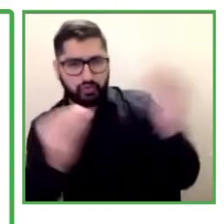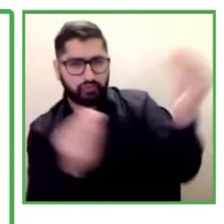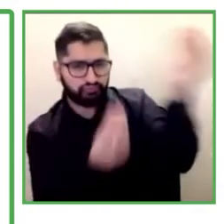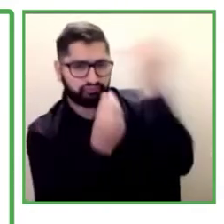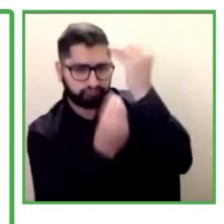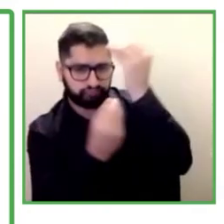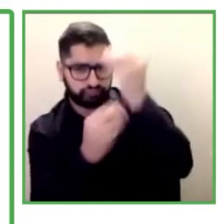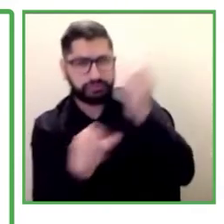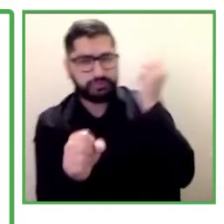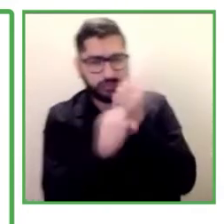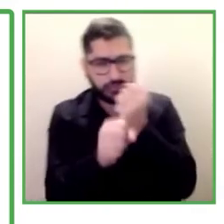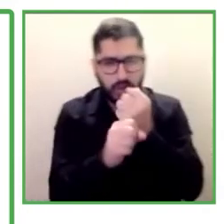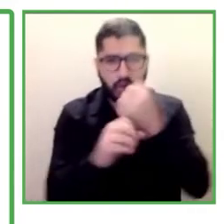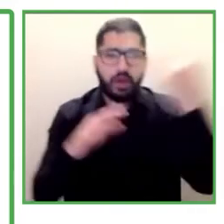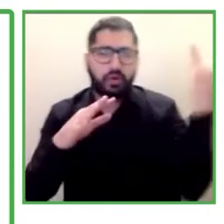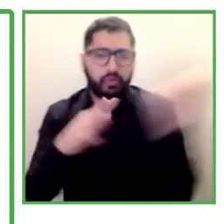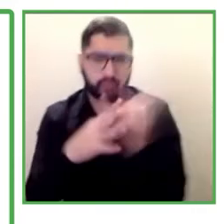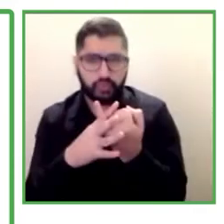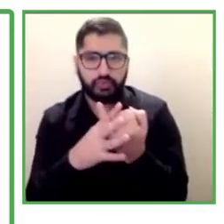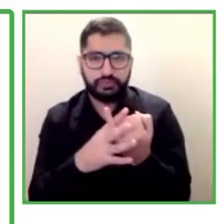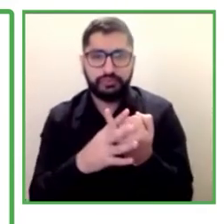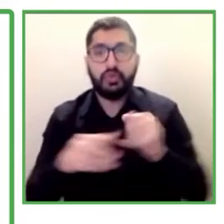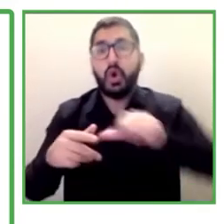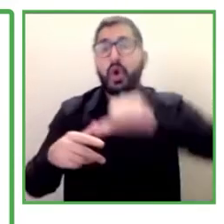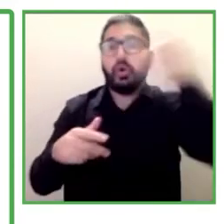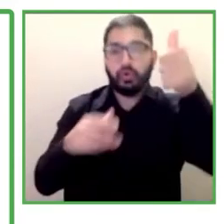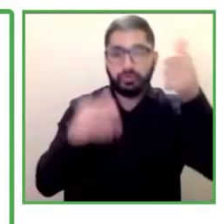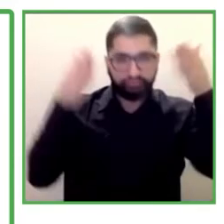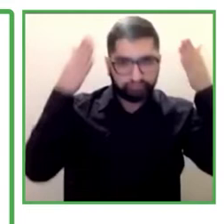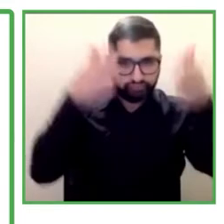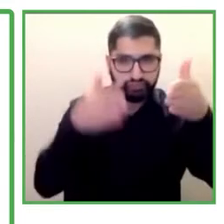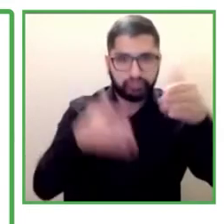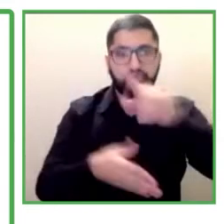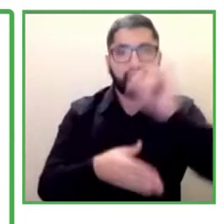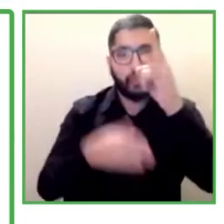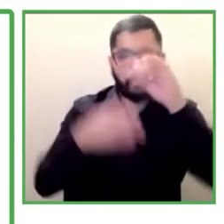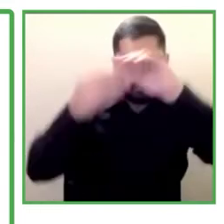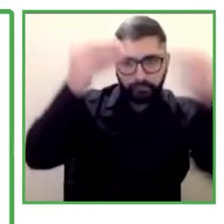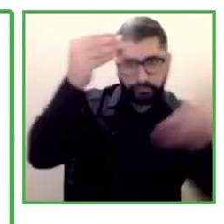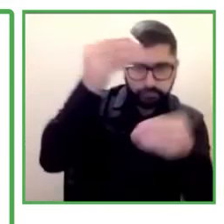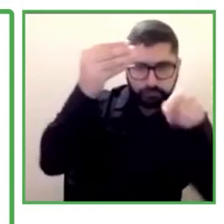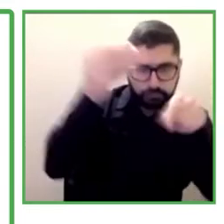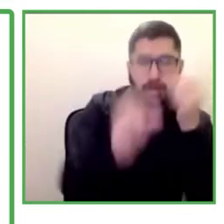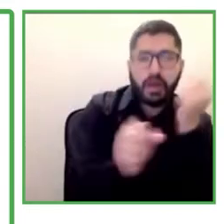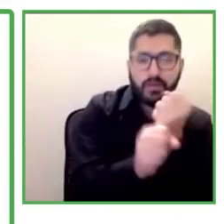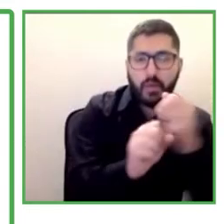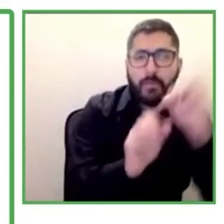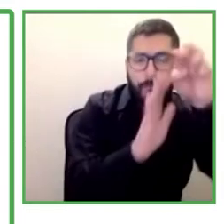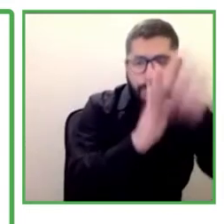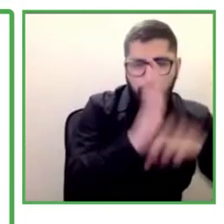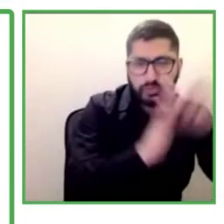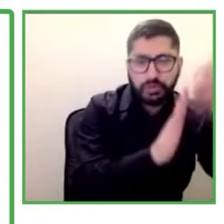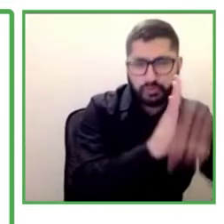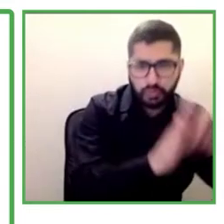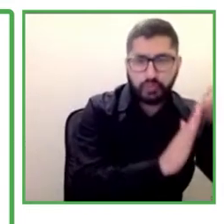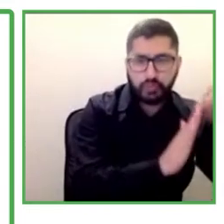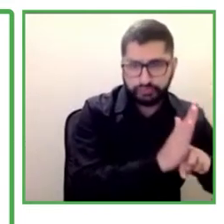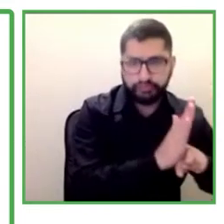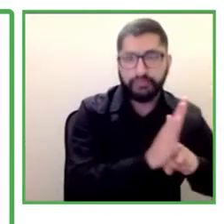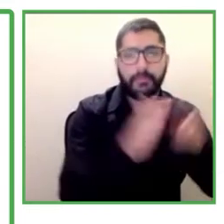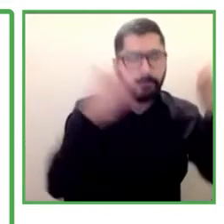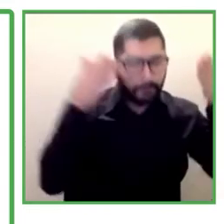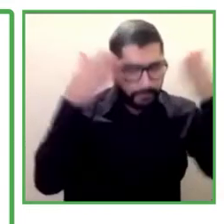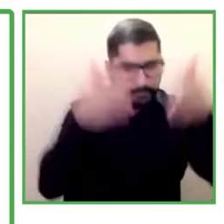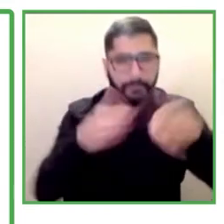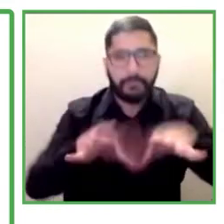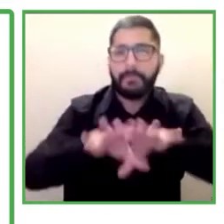un subproyecto del programa, del proyecto de pacto, acá en Chile, es poder también identificar tecnologías